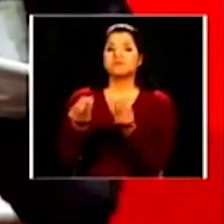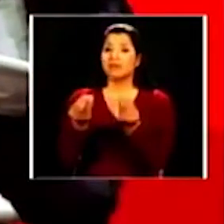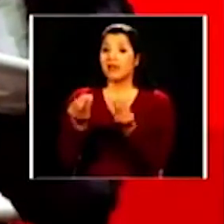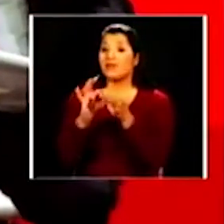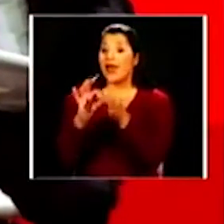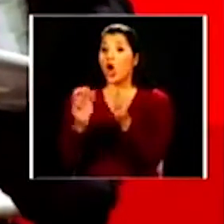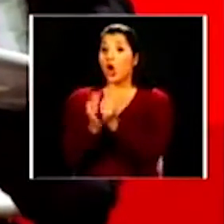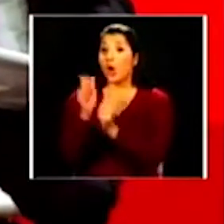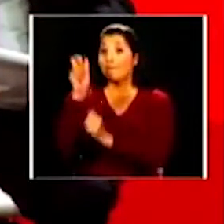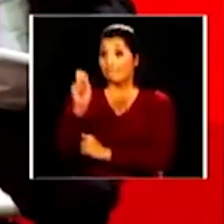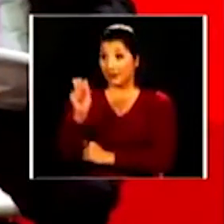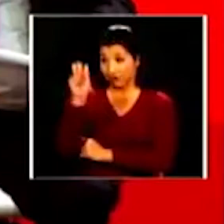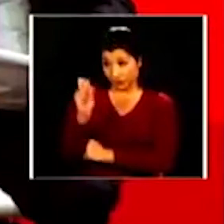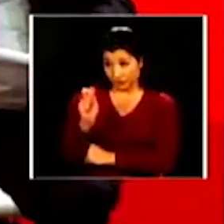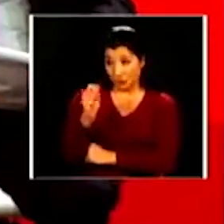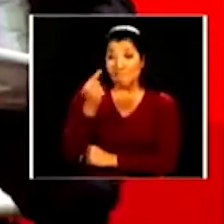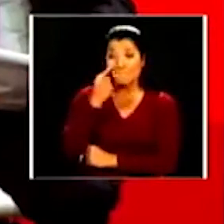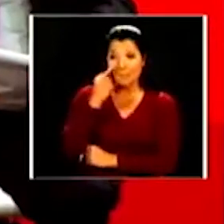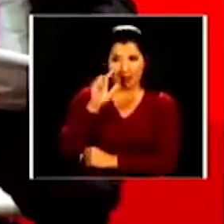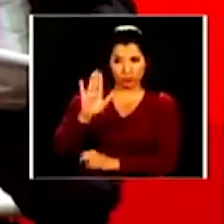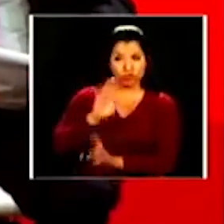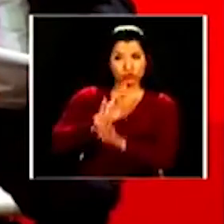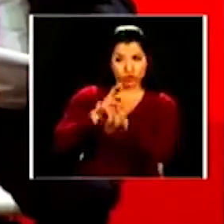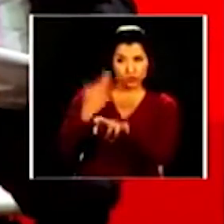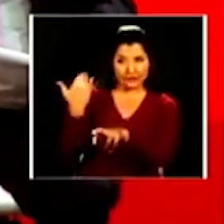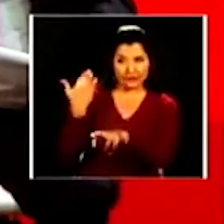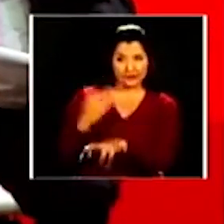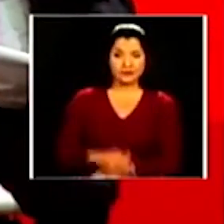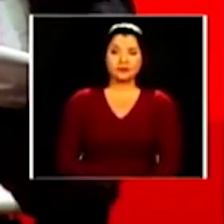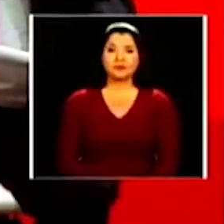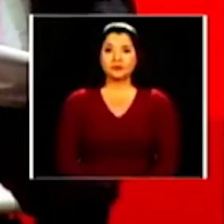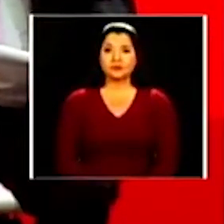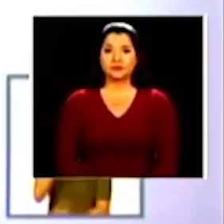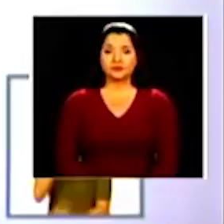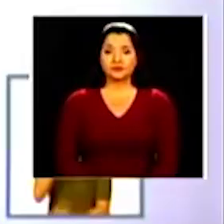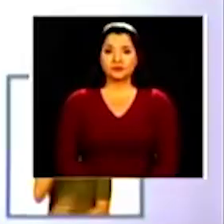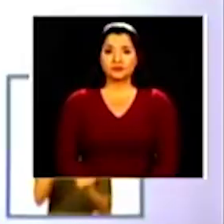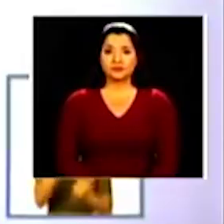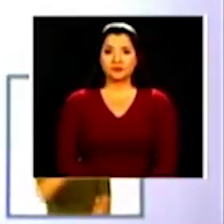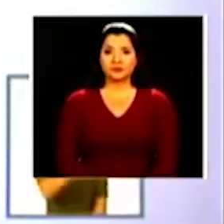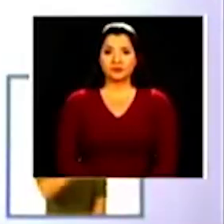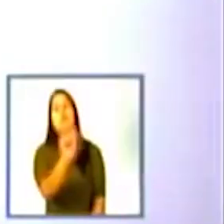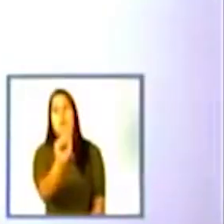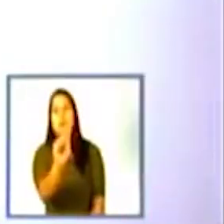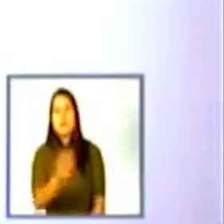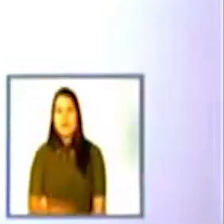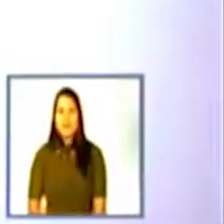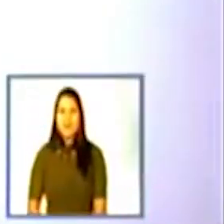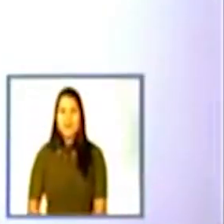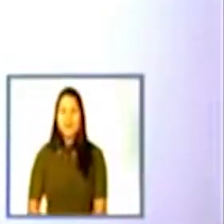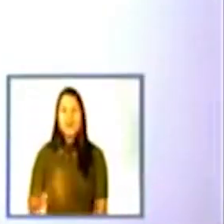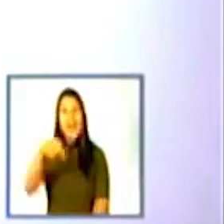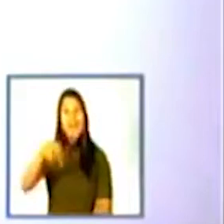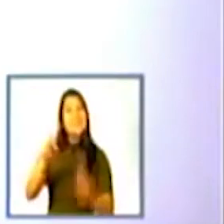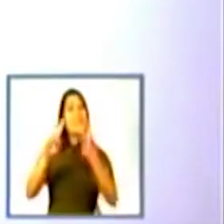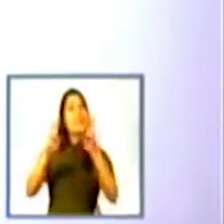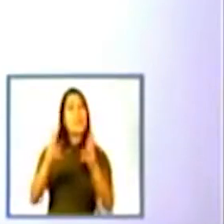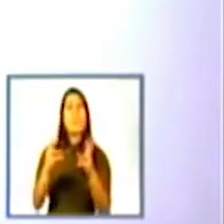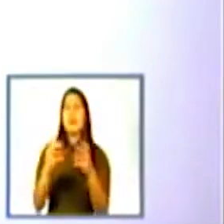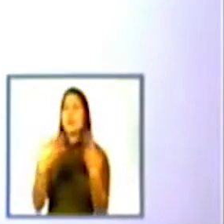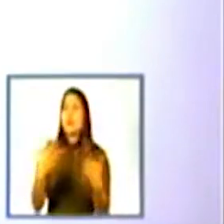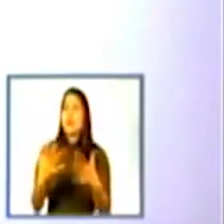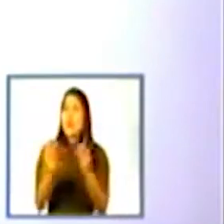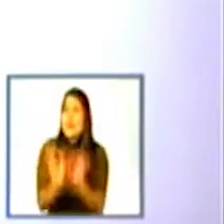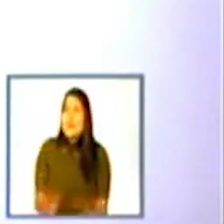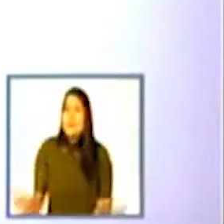pensiones. Esto fue lo que en aquella oportunidad usted nos dijo. Este es un tema medular importantísimo, de